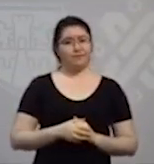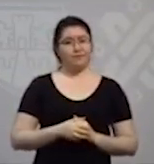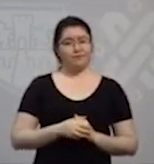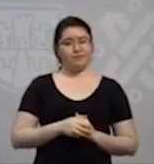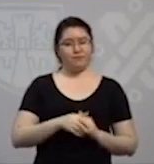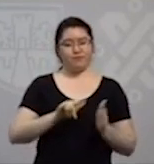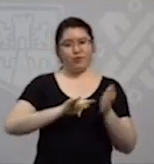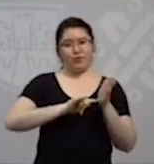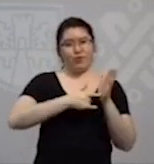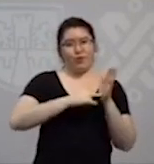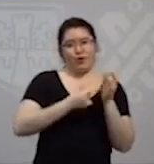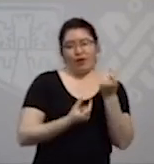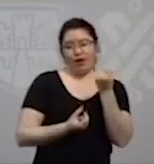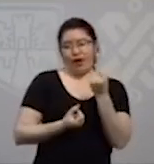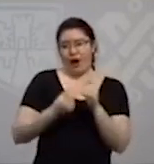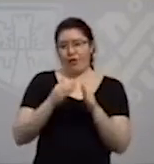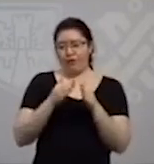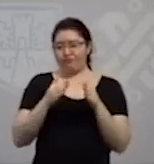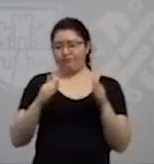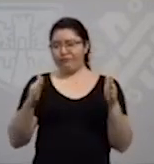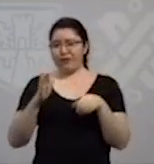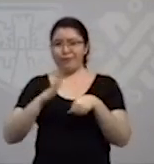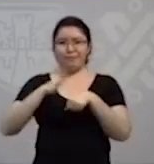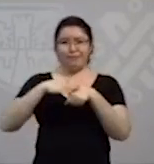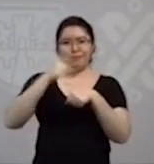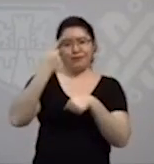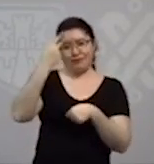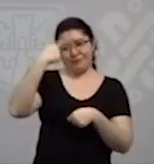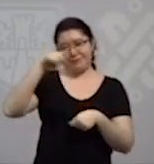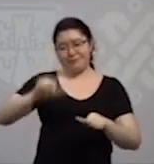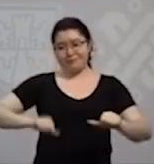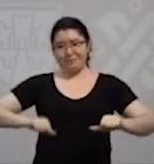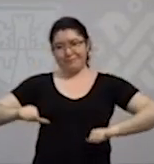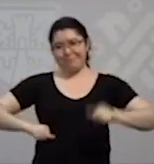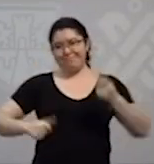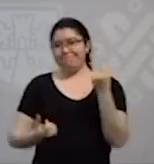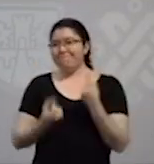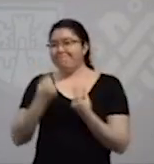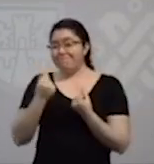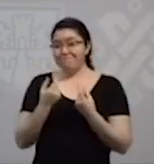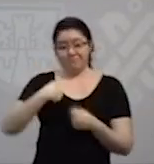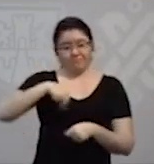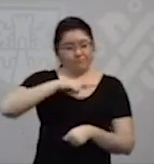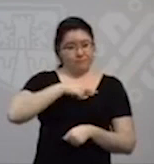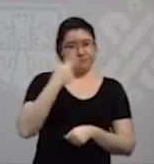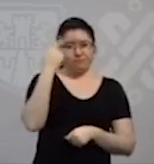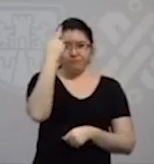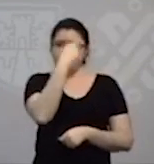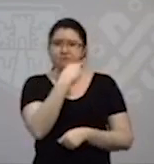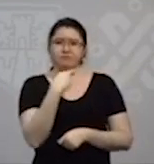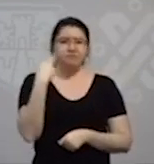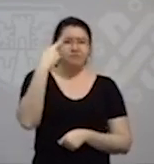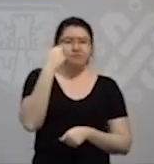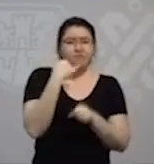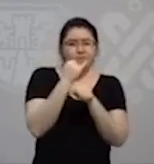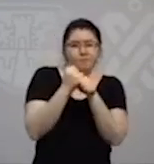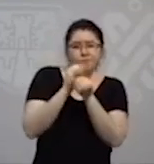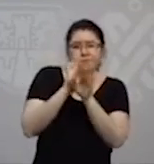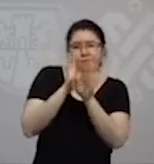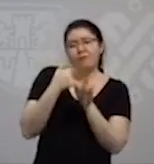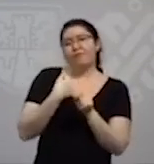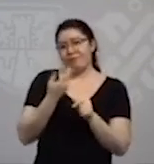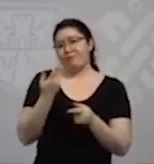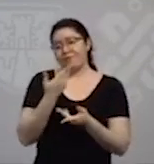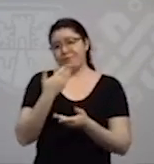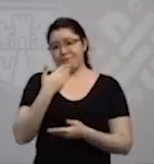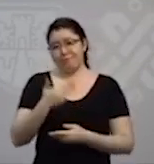septiembre. Esta sería la 11ª semana consecutiva en que la ciudad mantiene el color del semáforo epidemiológico, pues el número de hospitalizaciones